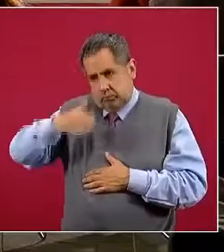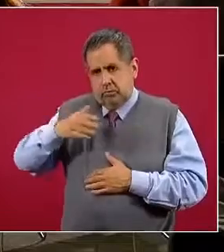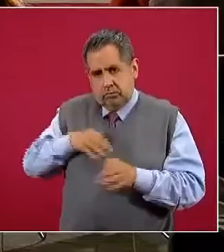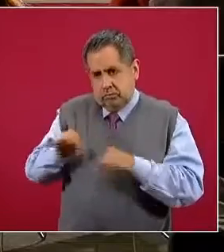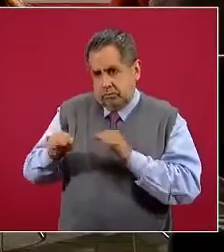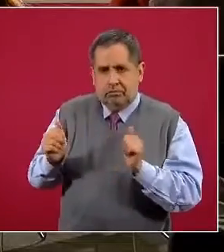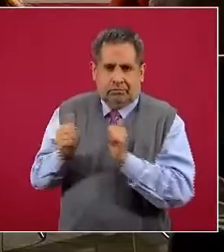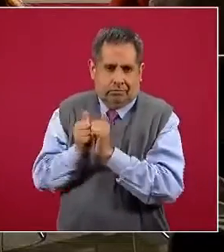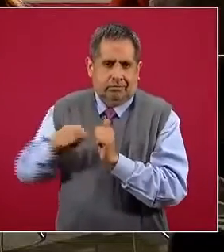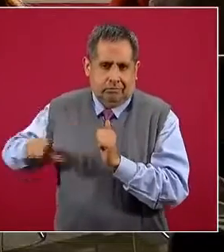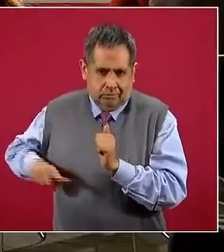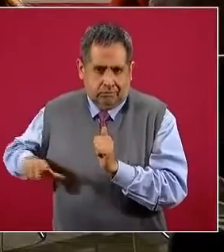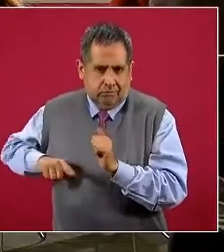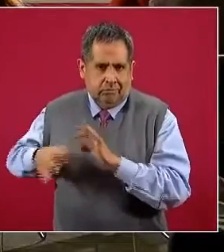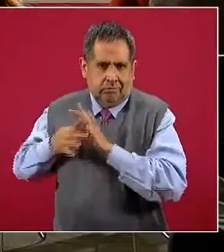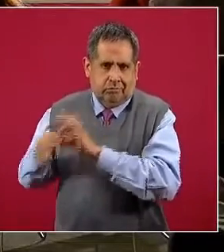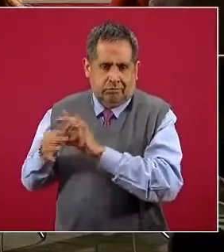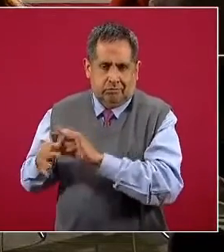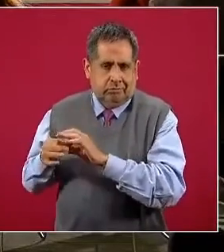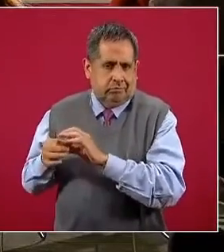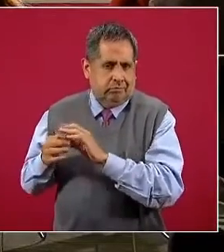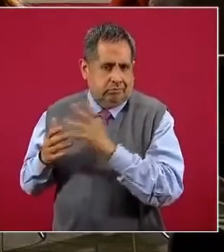colaboro en este gobierno con mucho